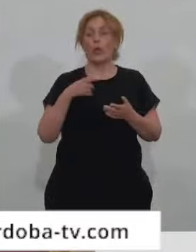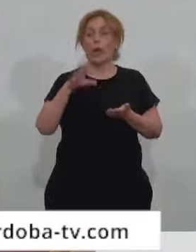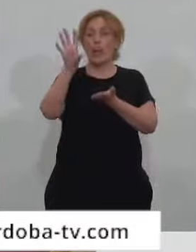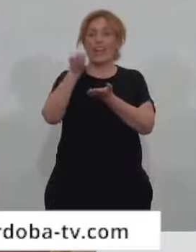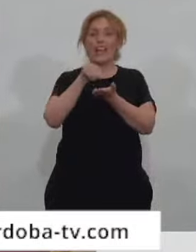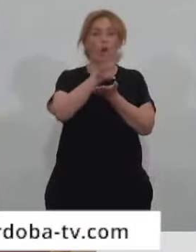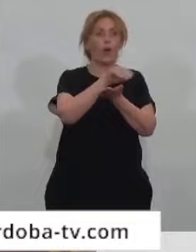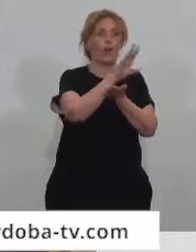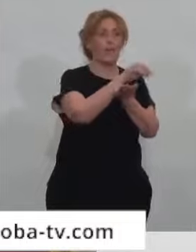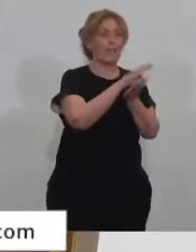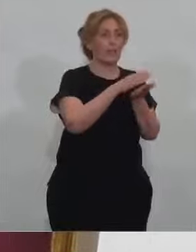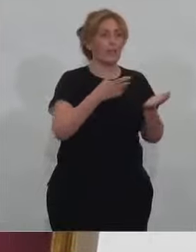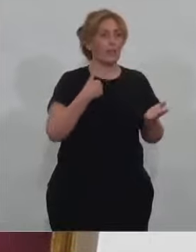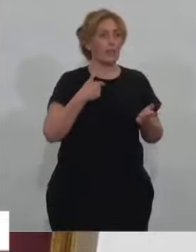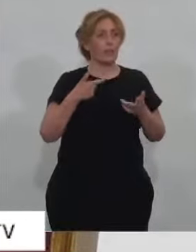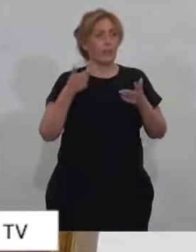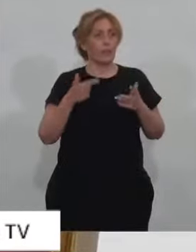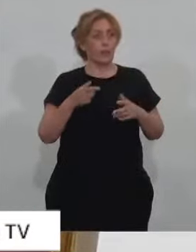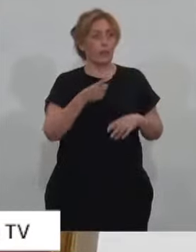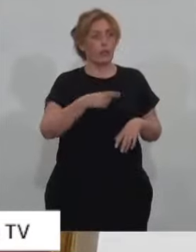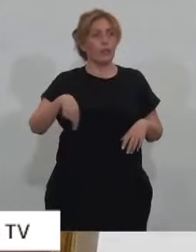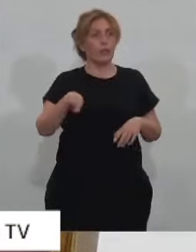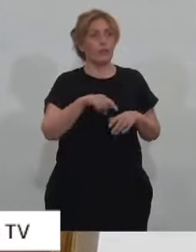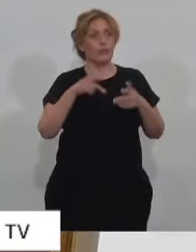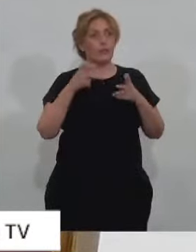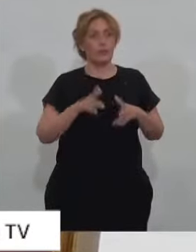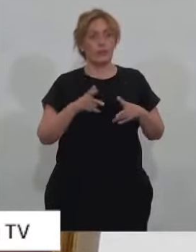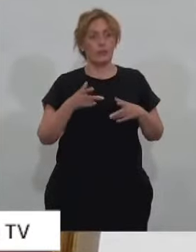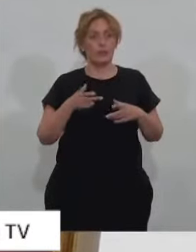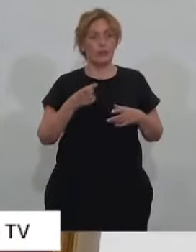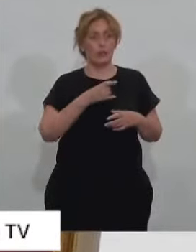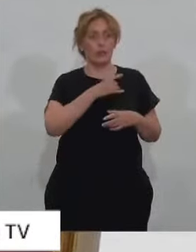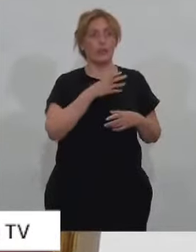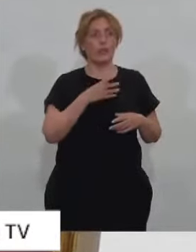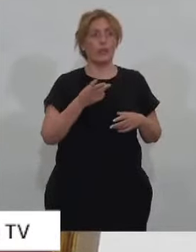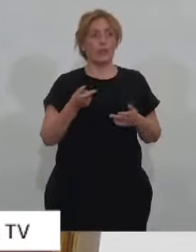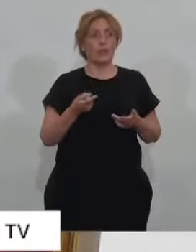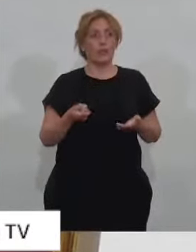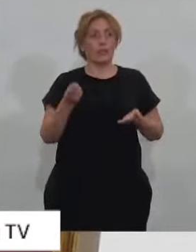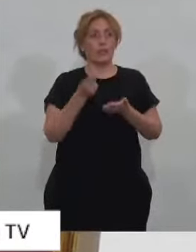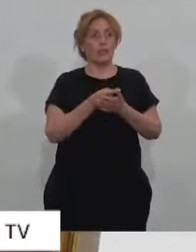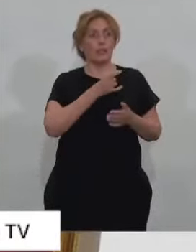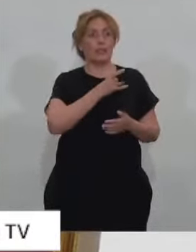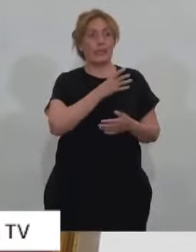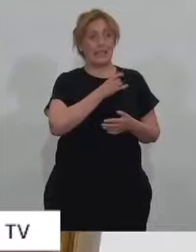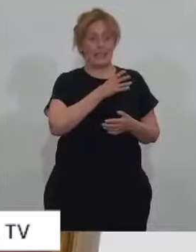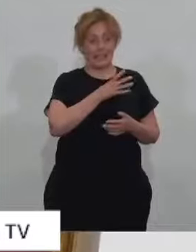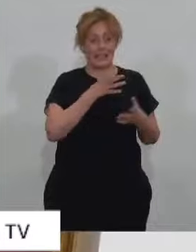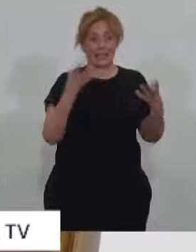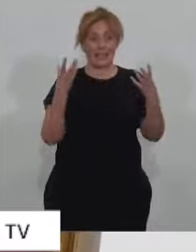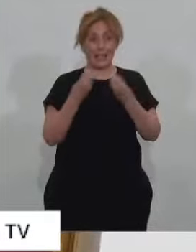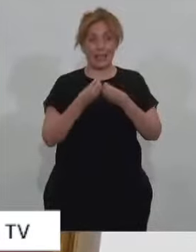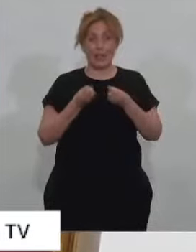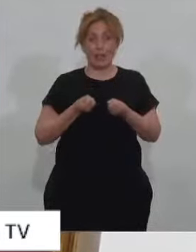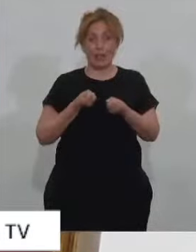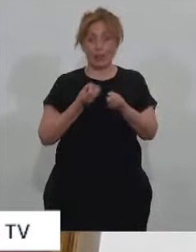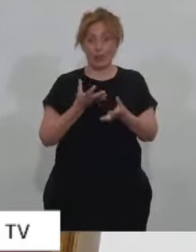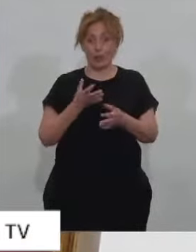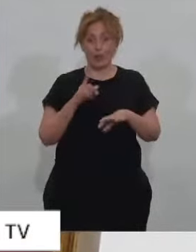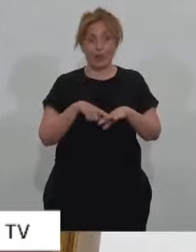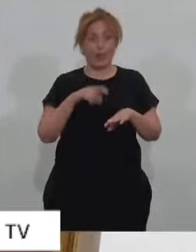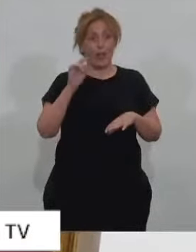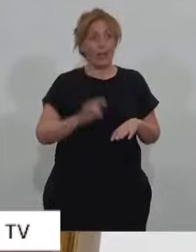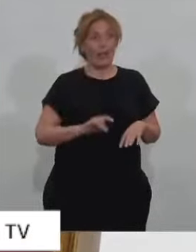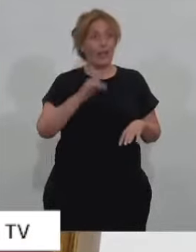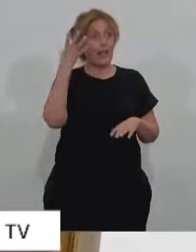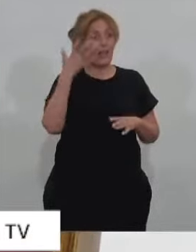sentados, y lo reitero, con sindicatos, informándoles de cuál era la idea de este equipo de gobierno, pues les demos una regulación para